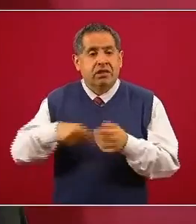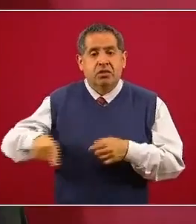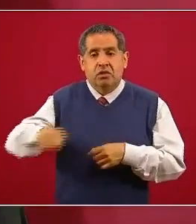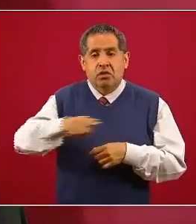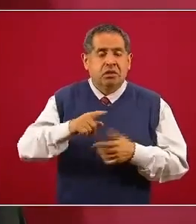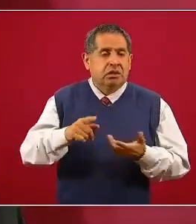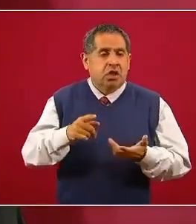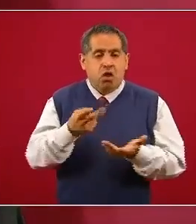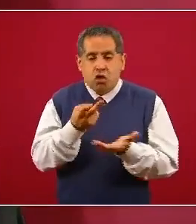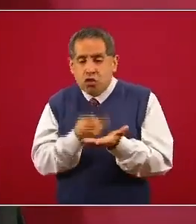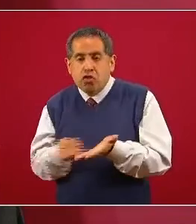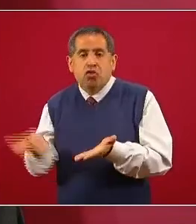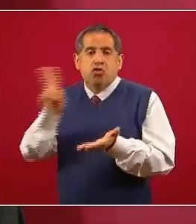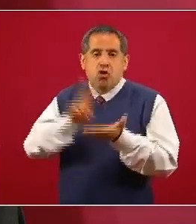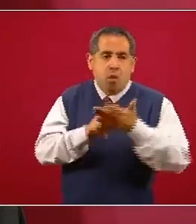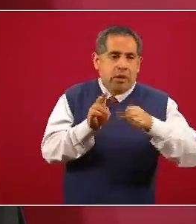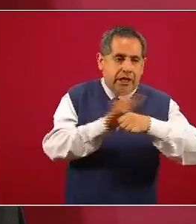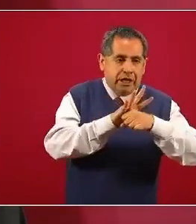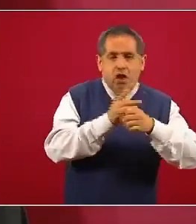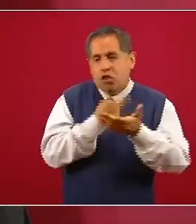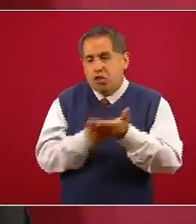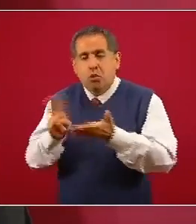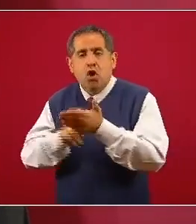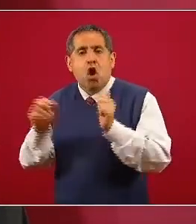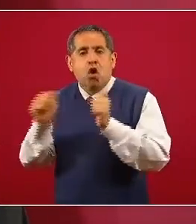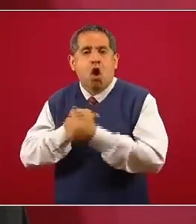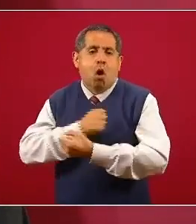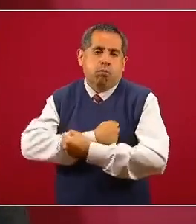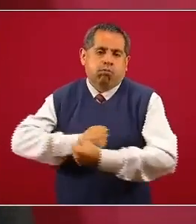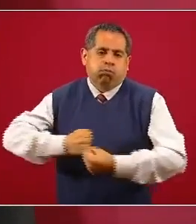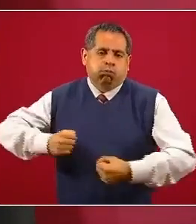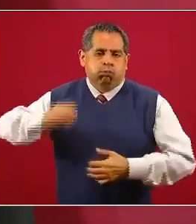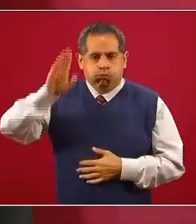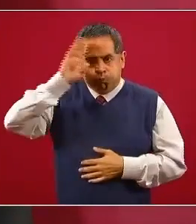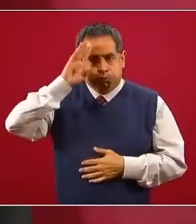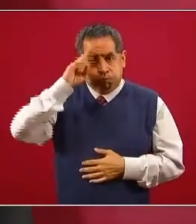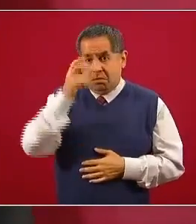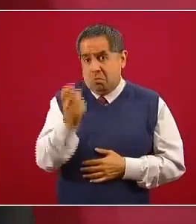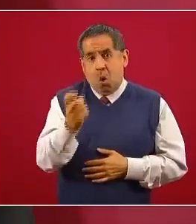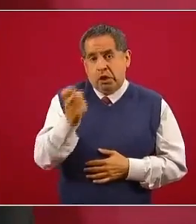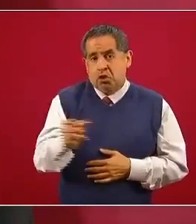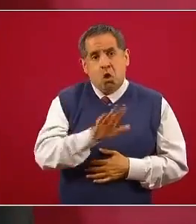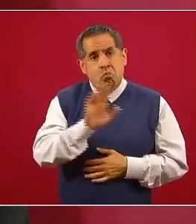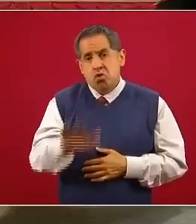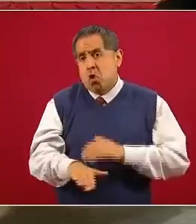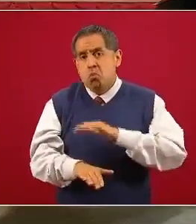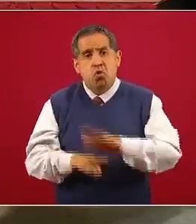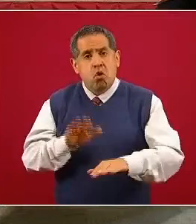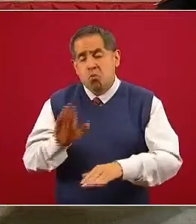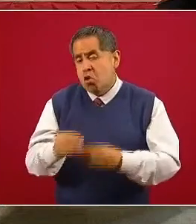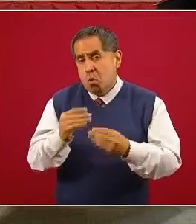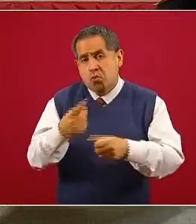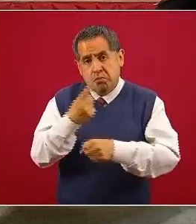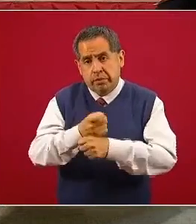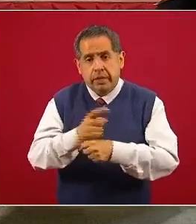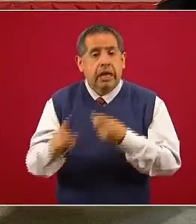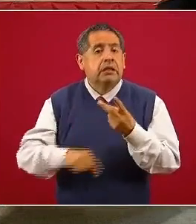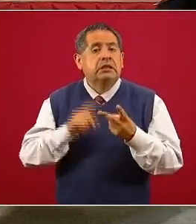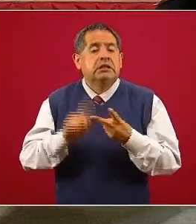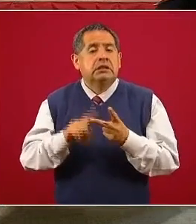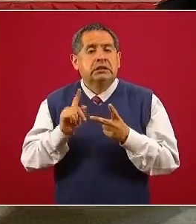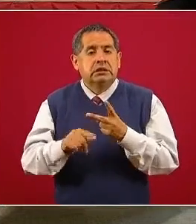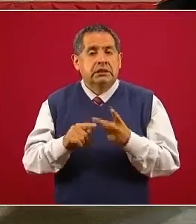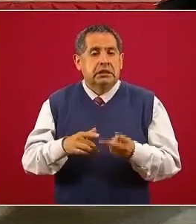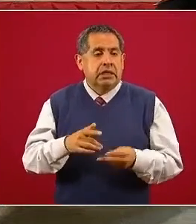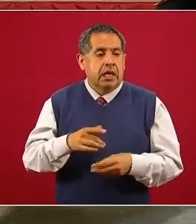la comorbilidad asociada a la, al COVID era la obesidad. Ese fue el primer lugar. El segundo lugar ha sido